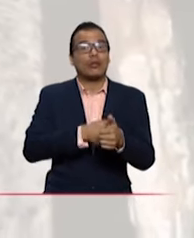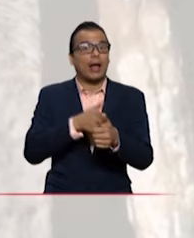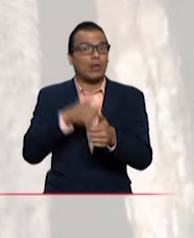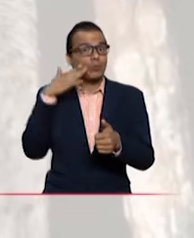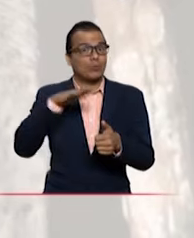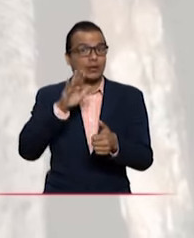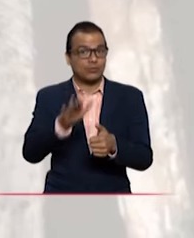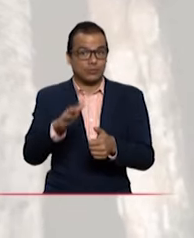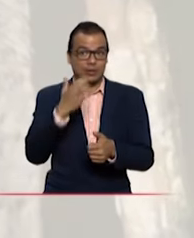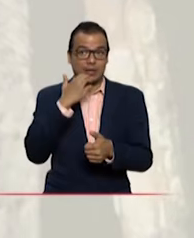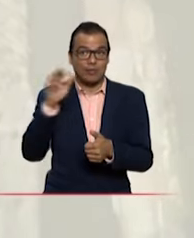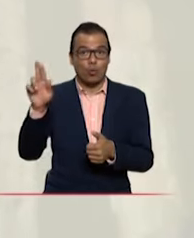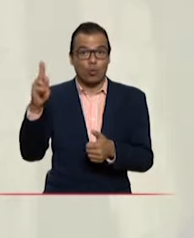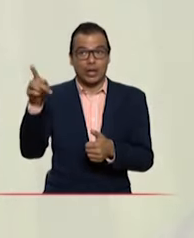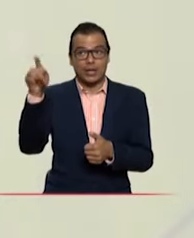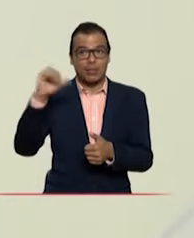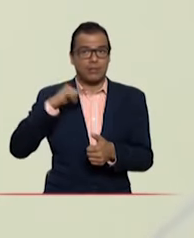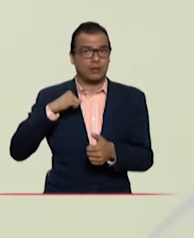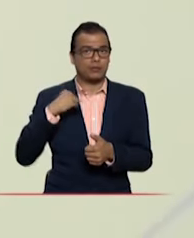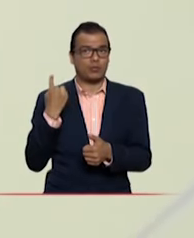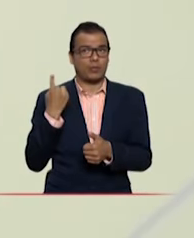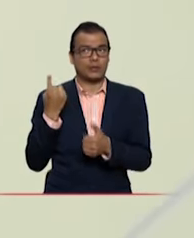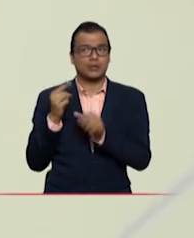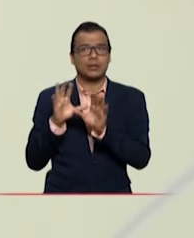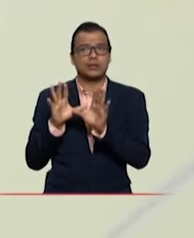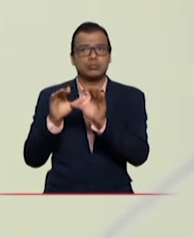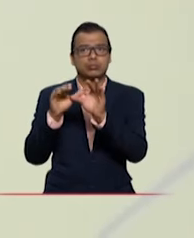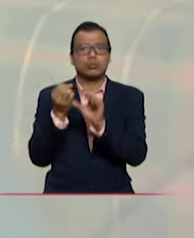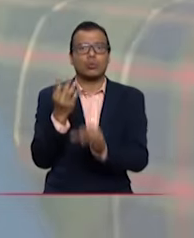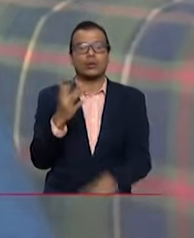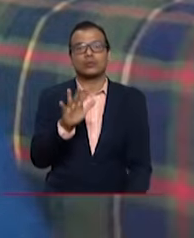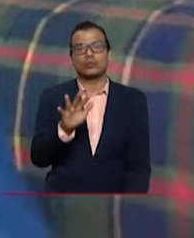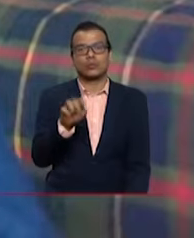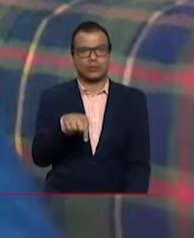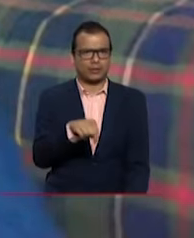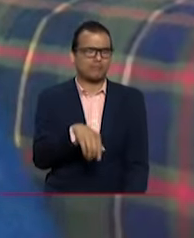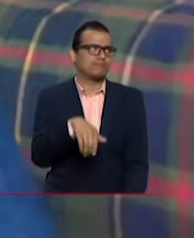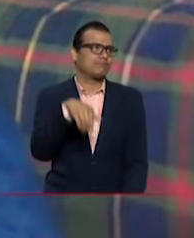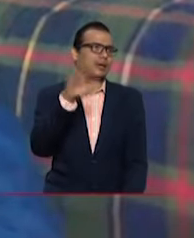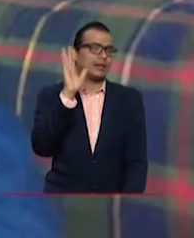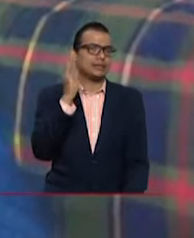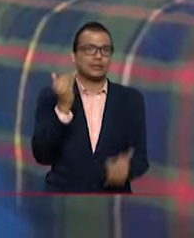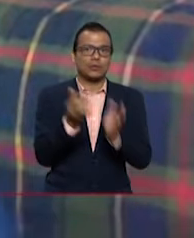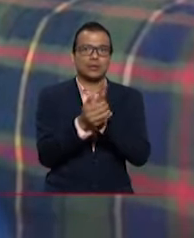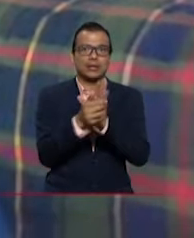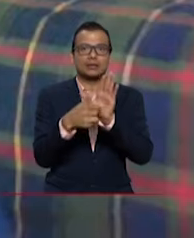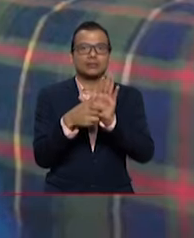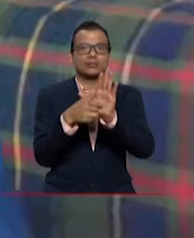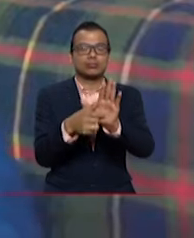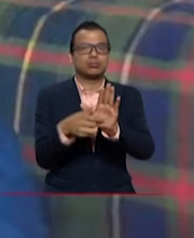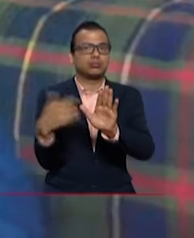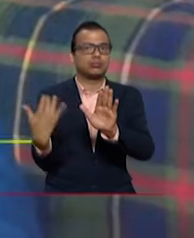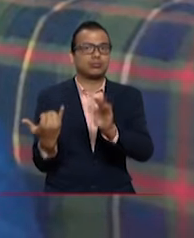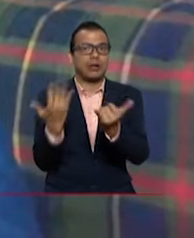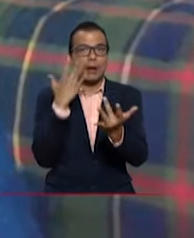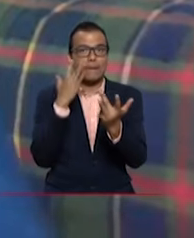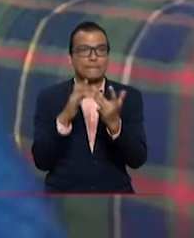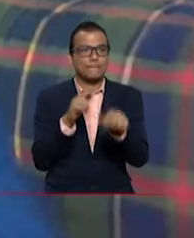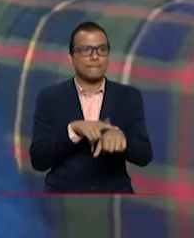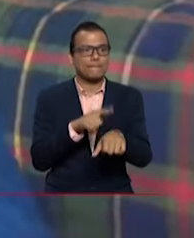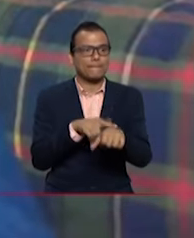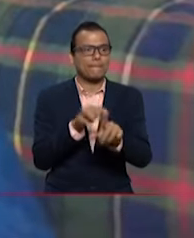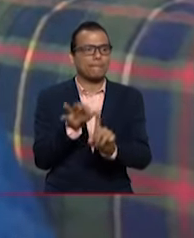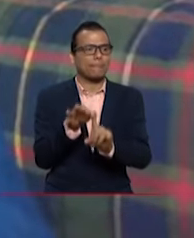país privilegiado. Esta guía llega en un momento especial. Mira, la sacamos con dos